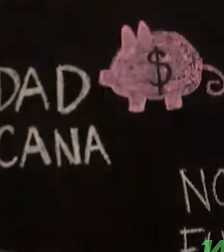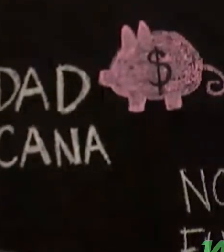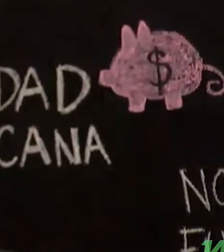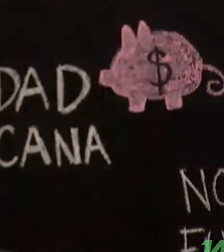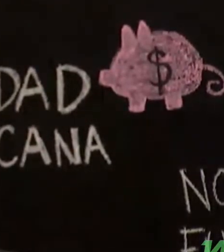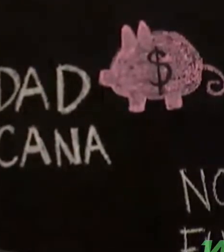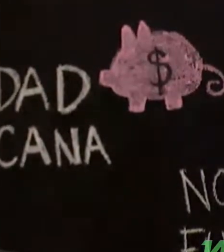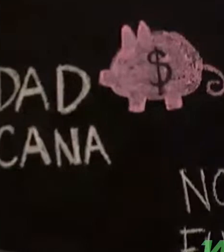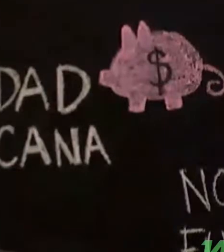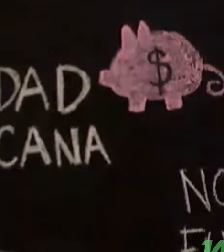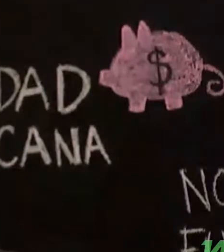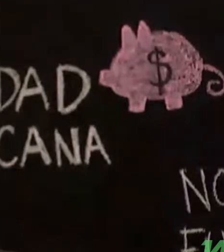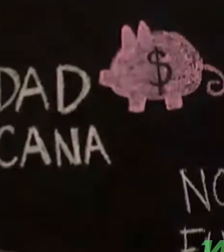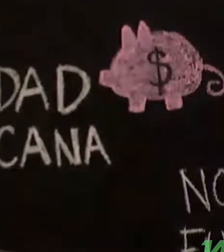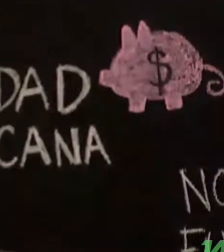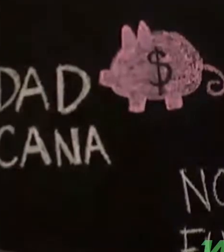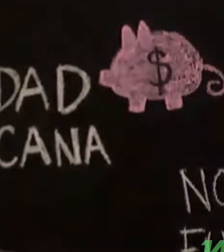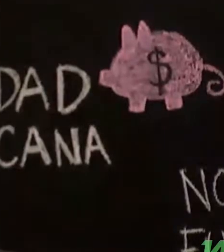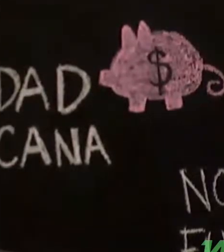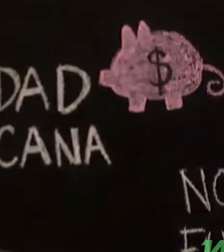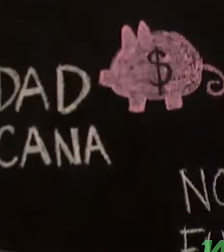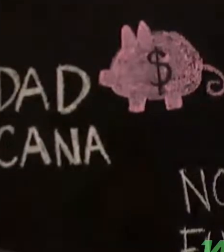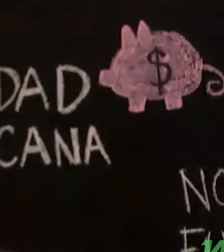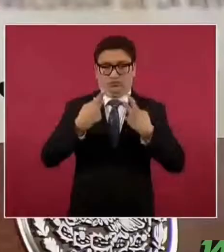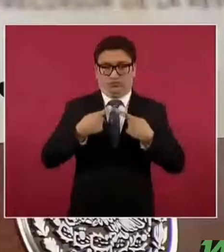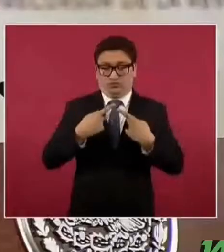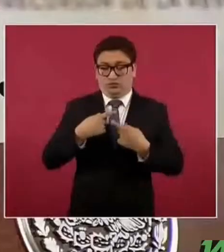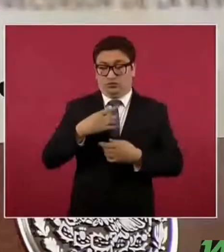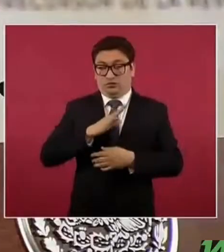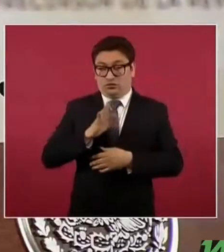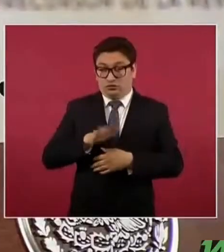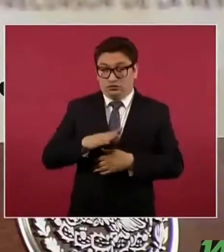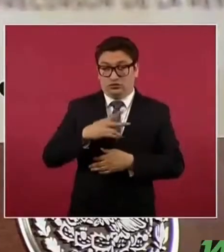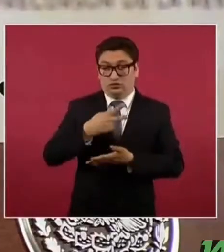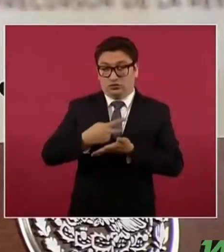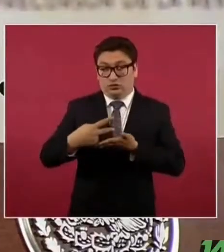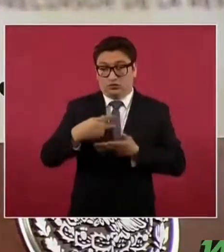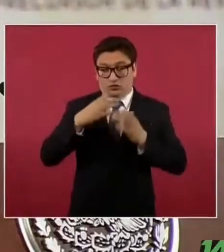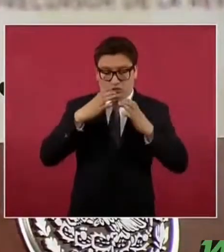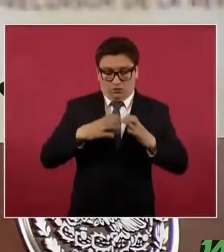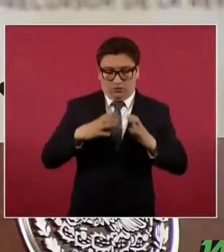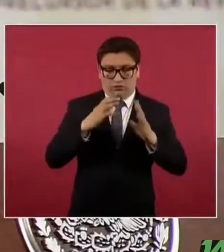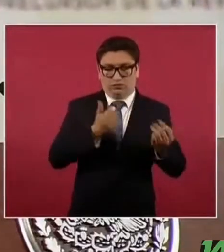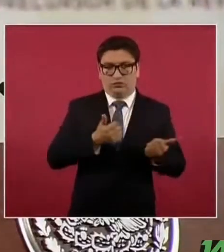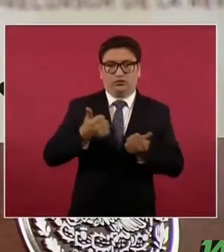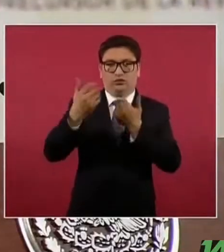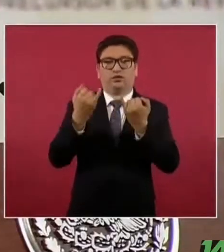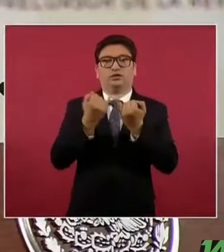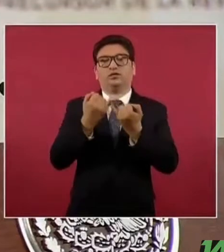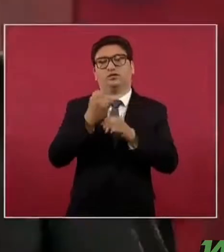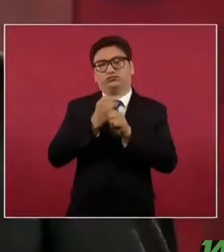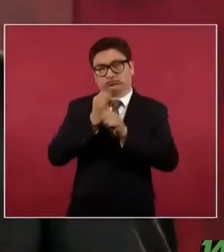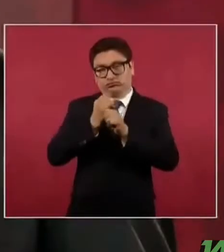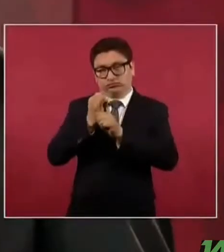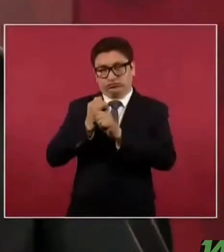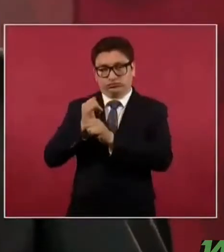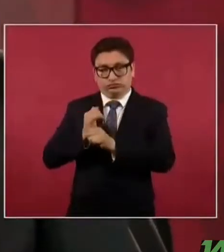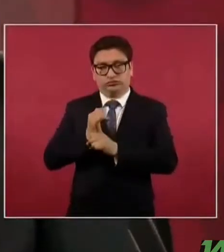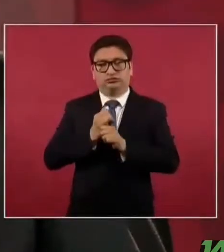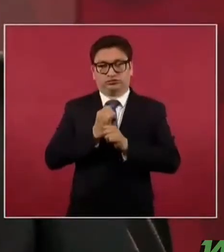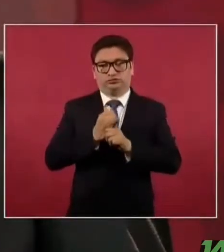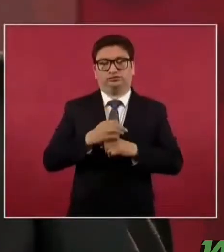de por qué ocurren cosas como esta hacer la investigación en lo que a